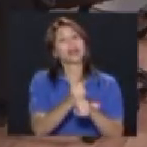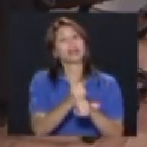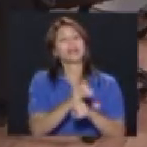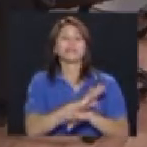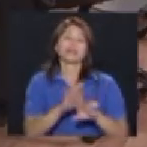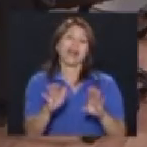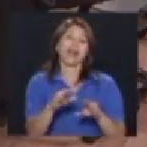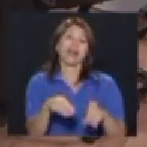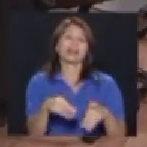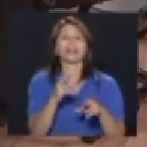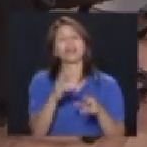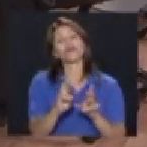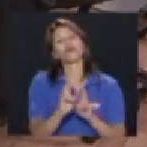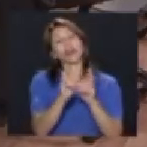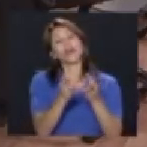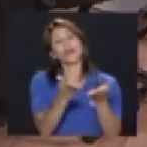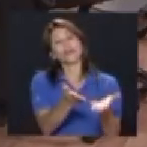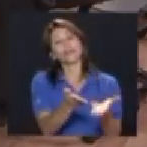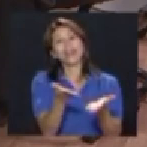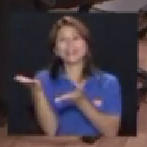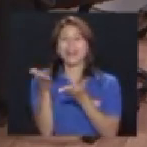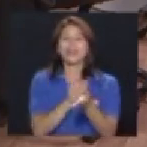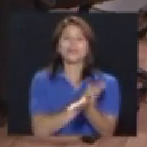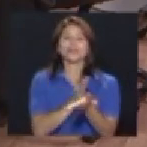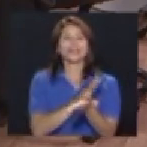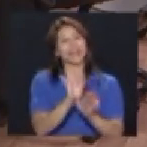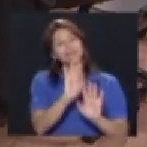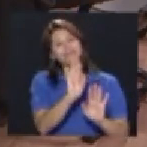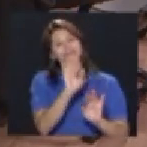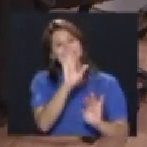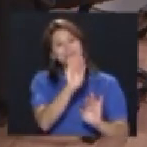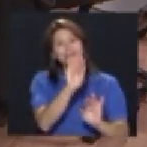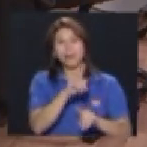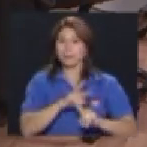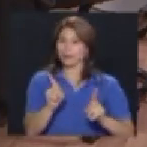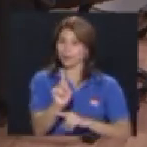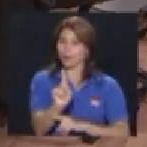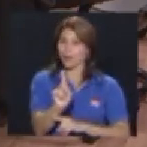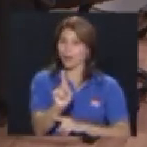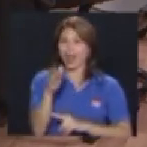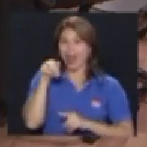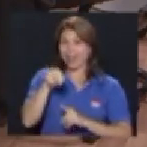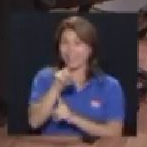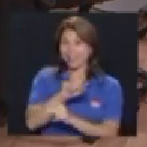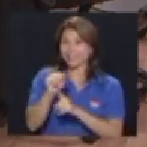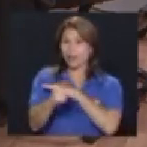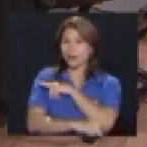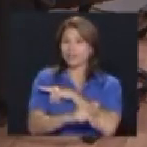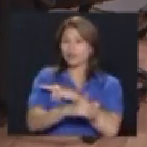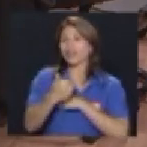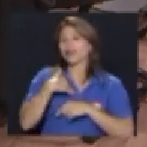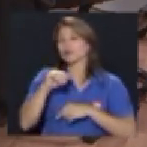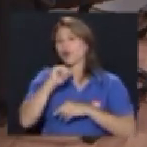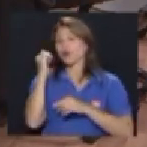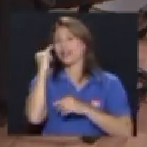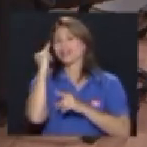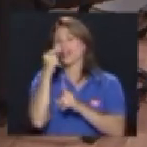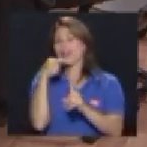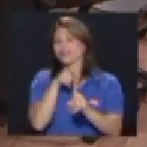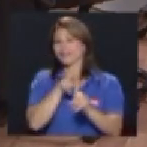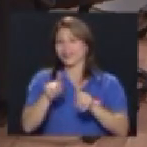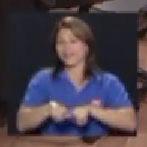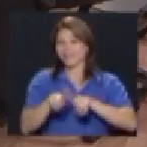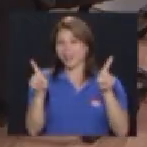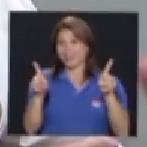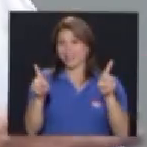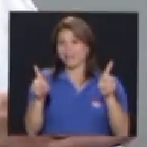idea que tenemos en el Estado de la Nación es que un director fundador, que bueno, desde 2012 Miguel no está